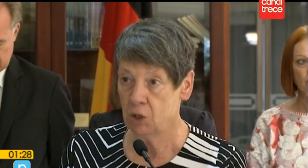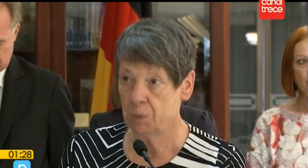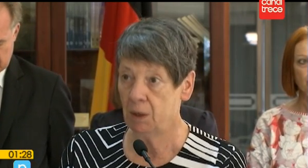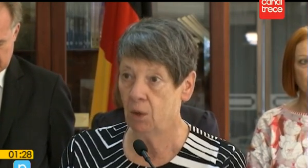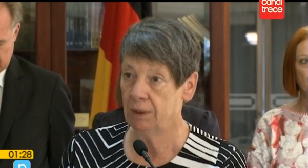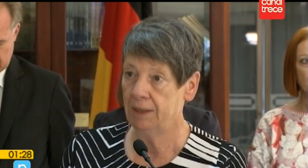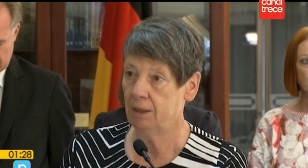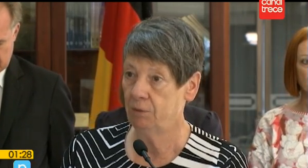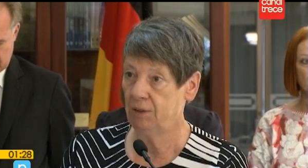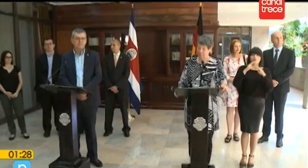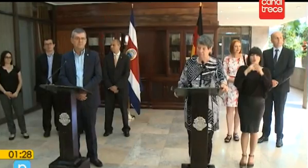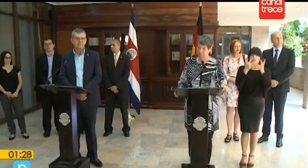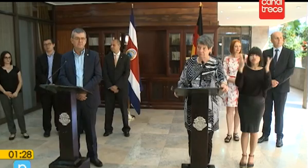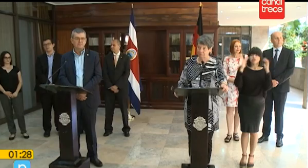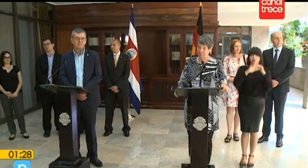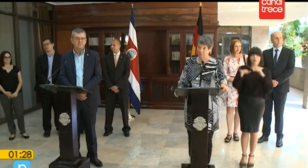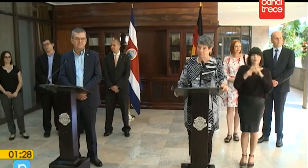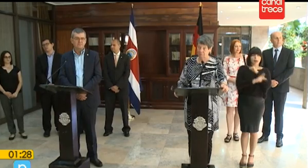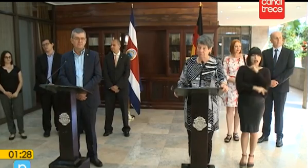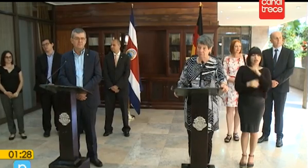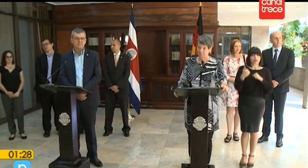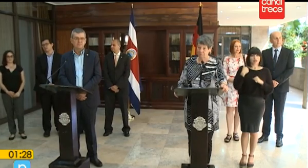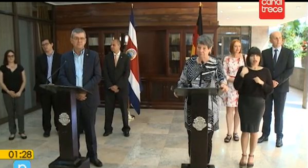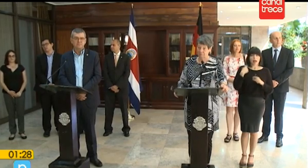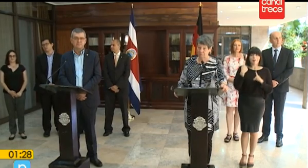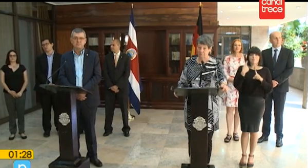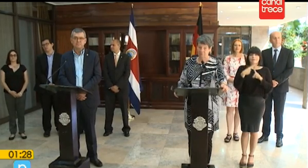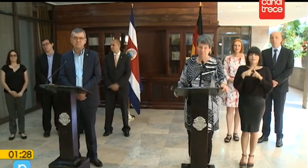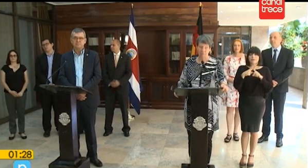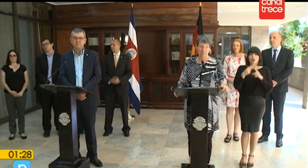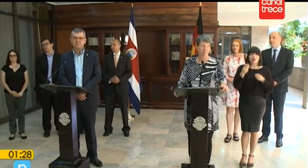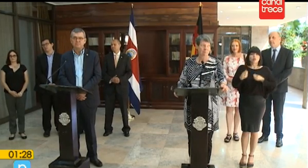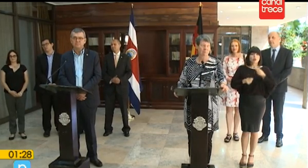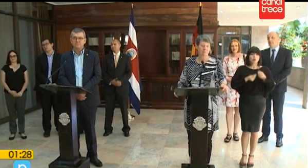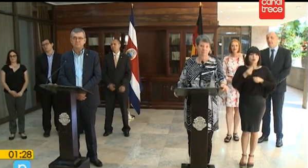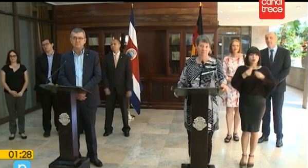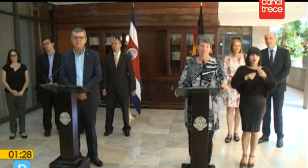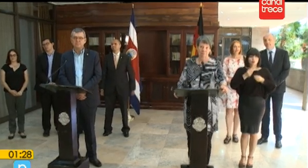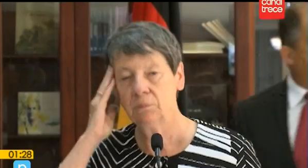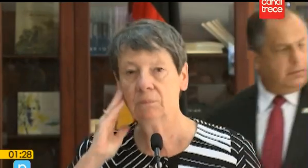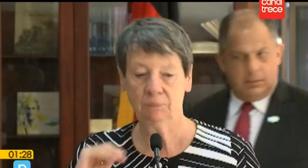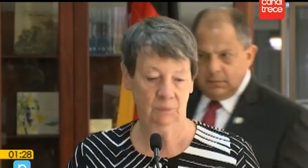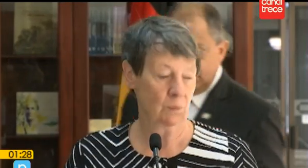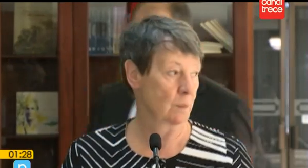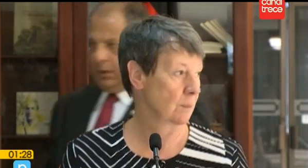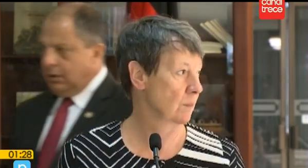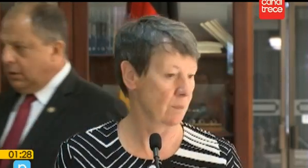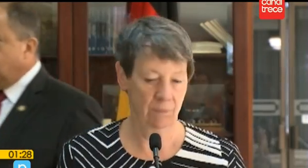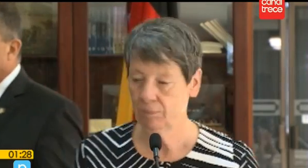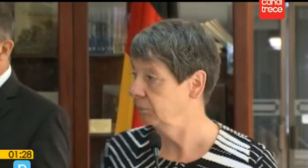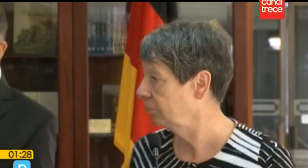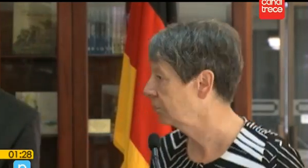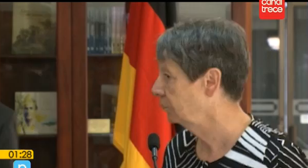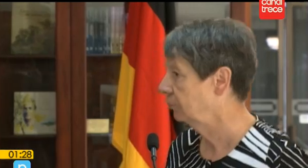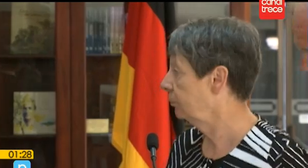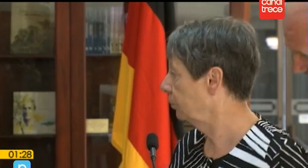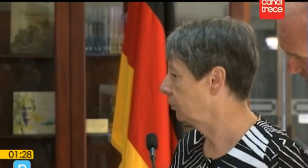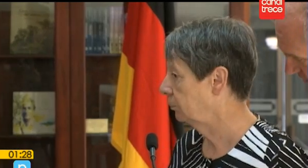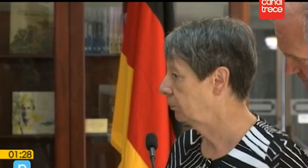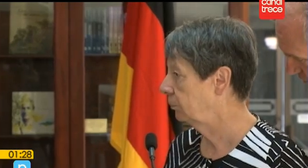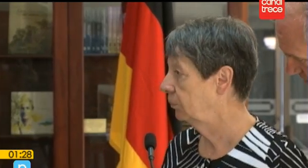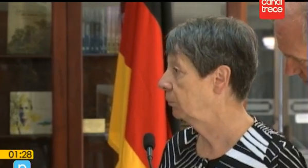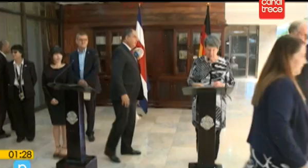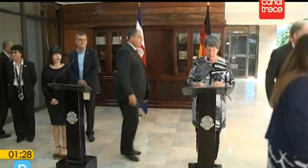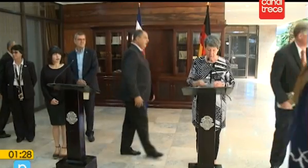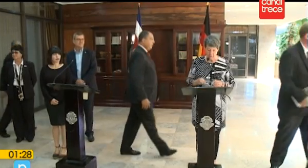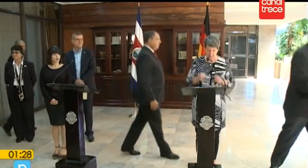materia. Esta es la segunda visita de una ministra alemana al país. La primera fue la jerarca de educación en